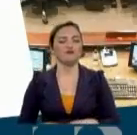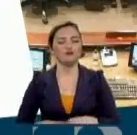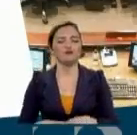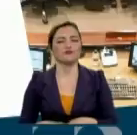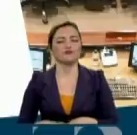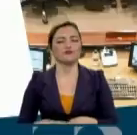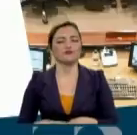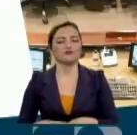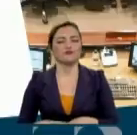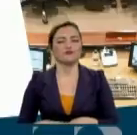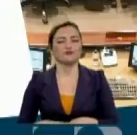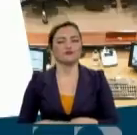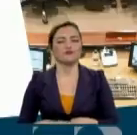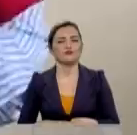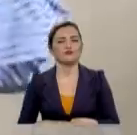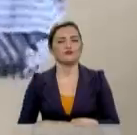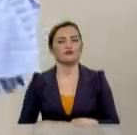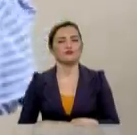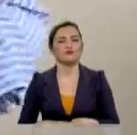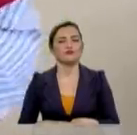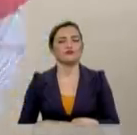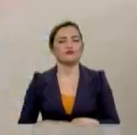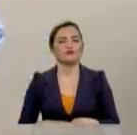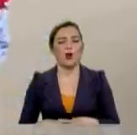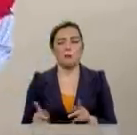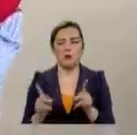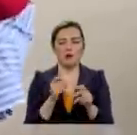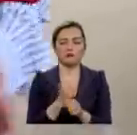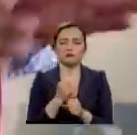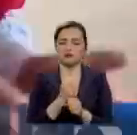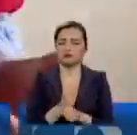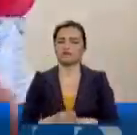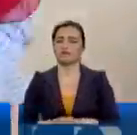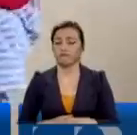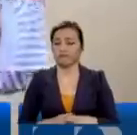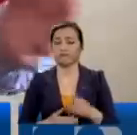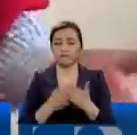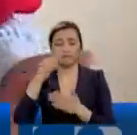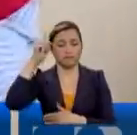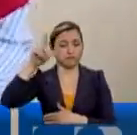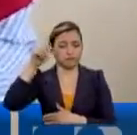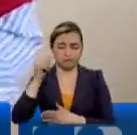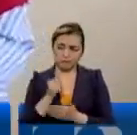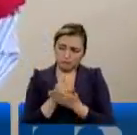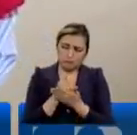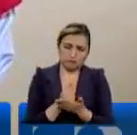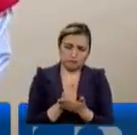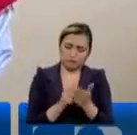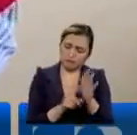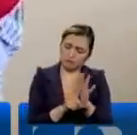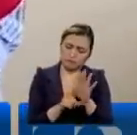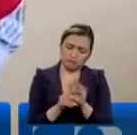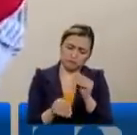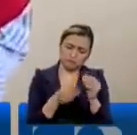18 asambleístas que son parte de su bancada. Como plan de trabajo, dan al nuevo gobierno instrumentos